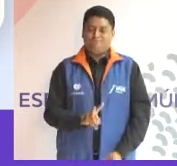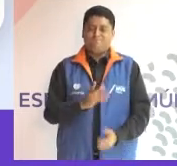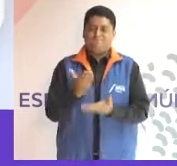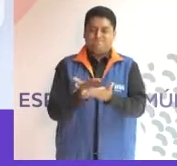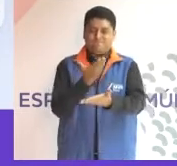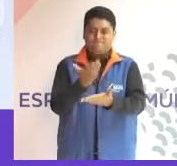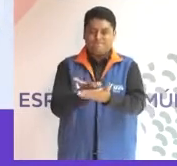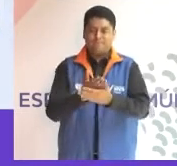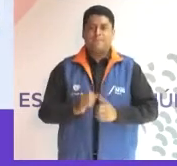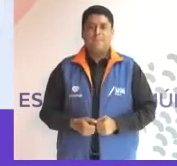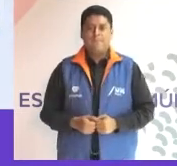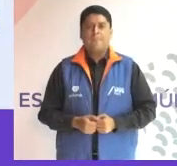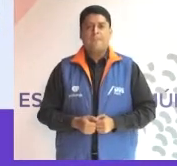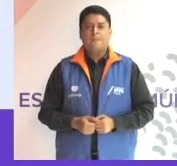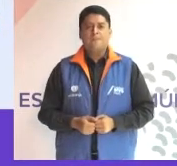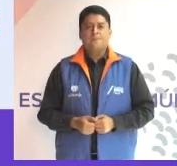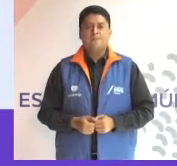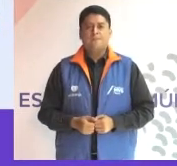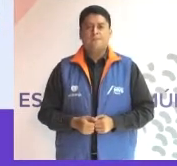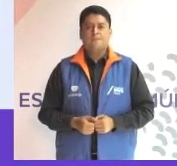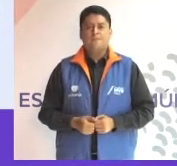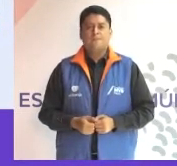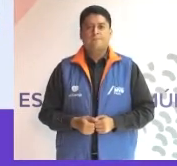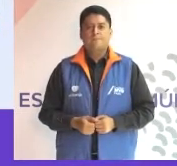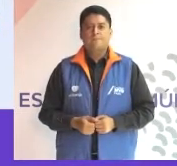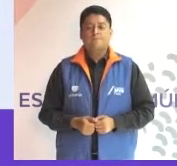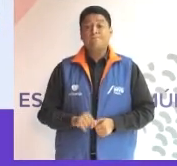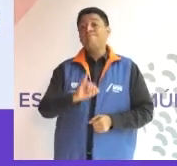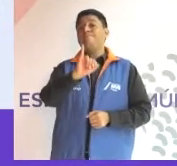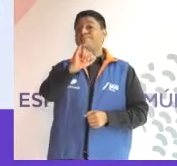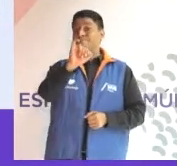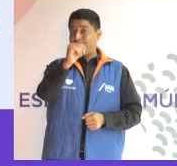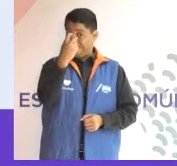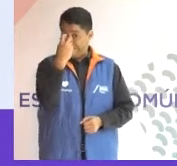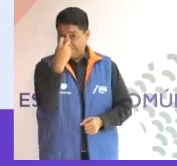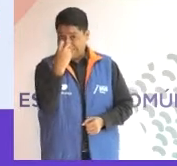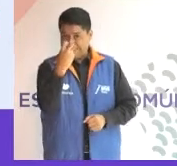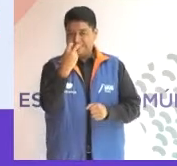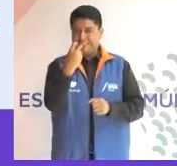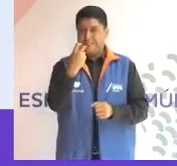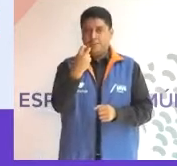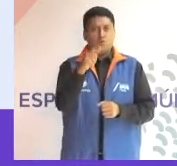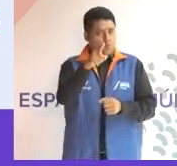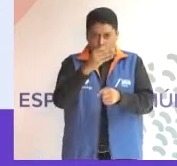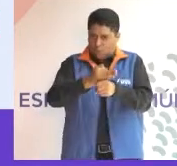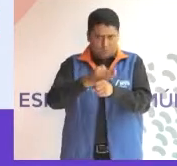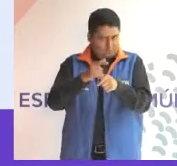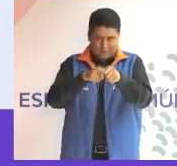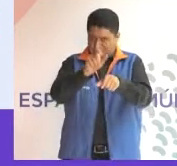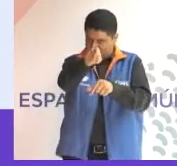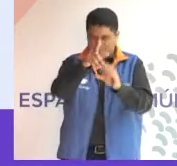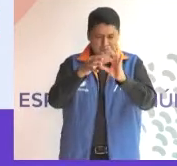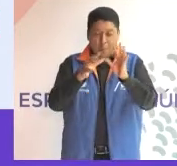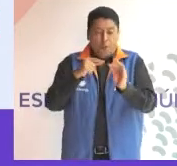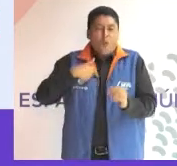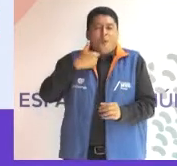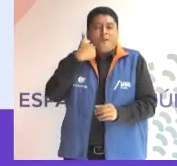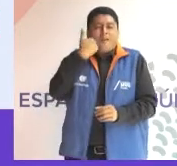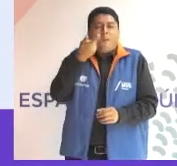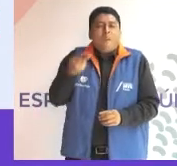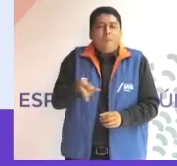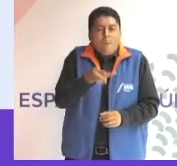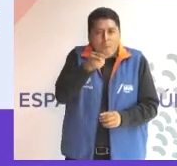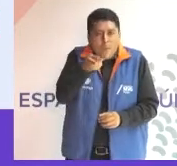No se oye, ¿verdad? Sí, ya está. Justo, Mariana, te iba a decir que si quieres te siguieras, porque lo que te quería preguntar era